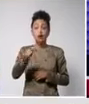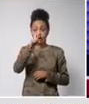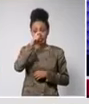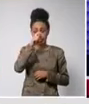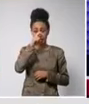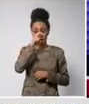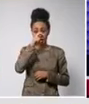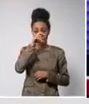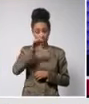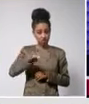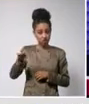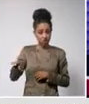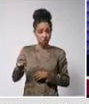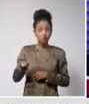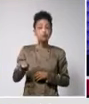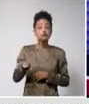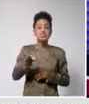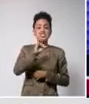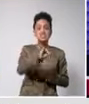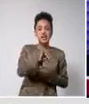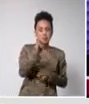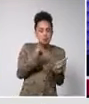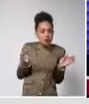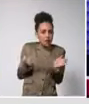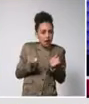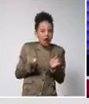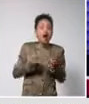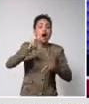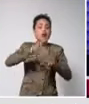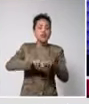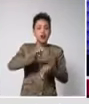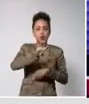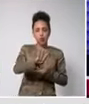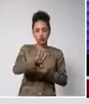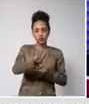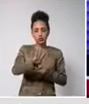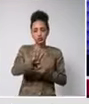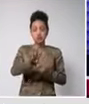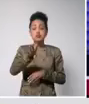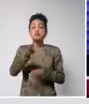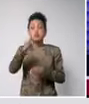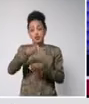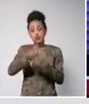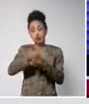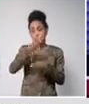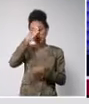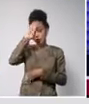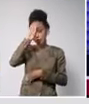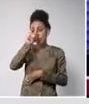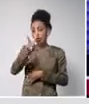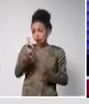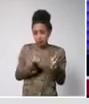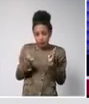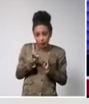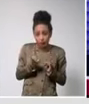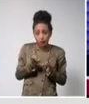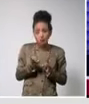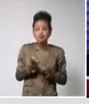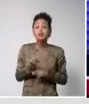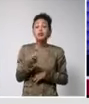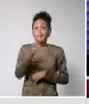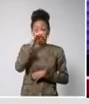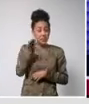nuevamente. De La Habana 4 y de Santiago de Cuba 2. Todos los 6 menores de 6